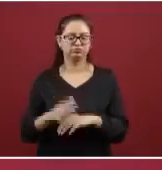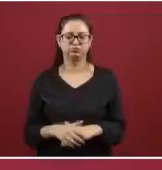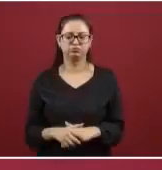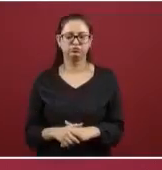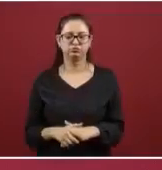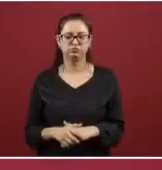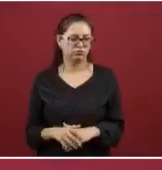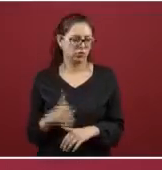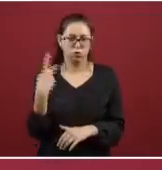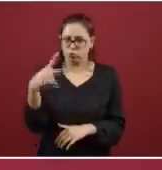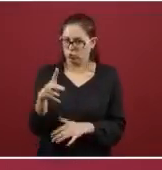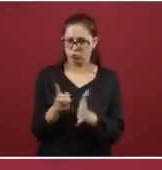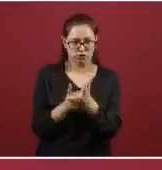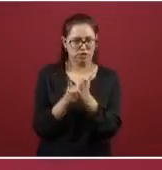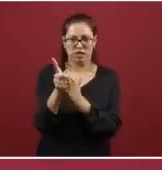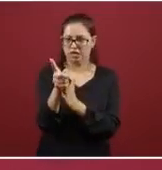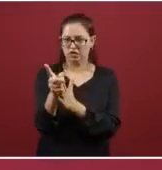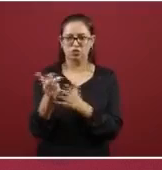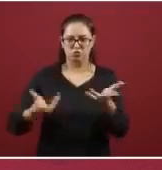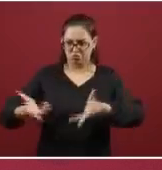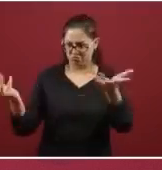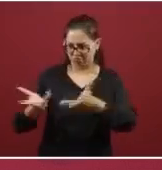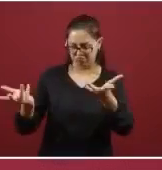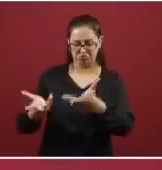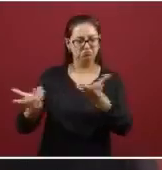su derecho de manifestación,